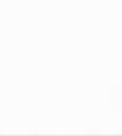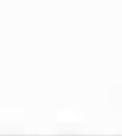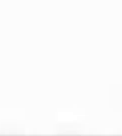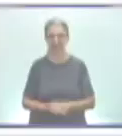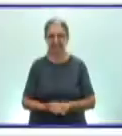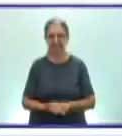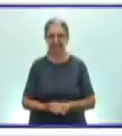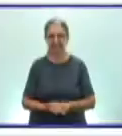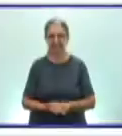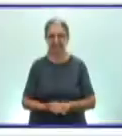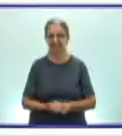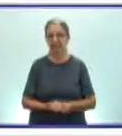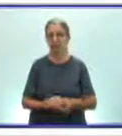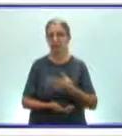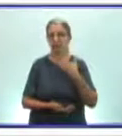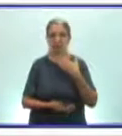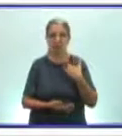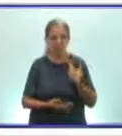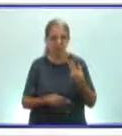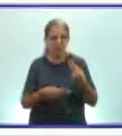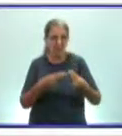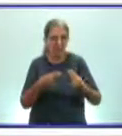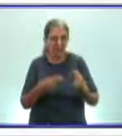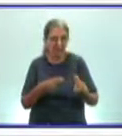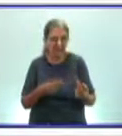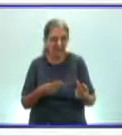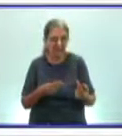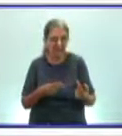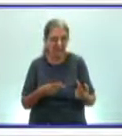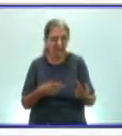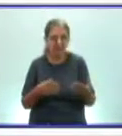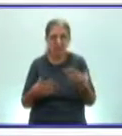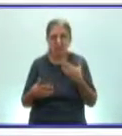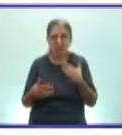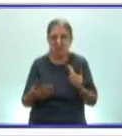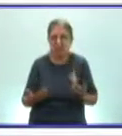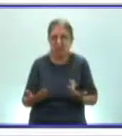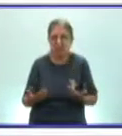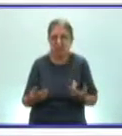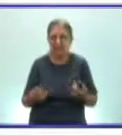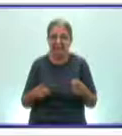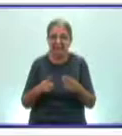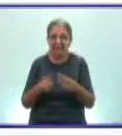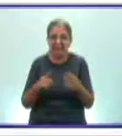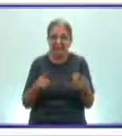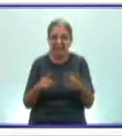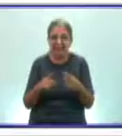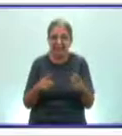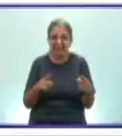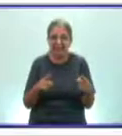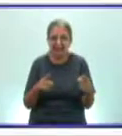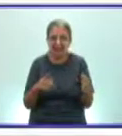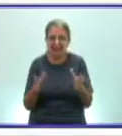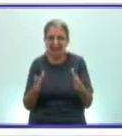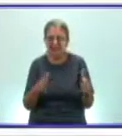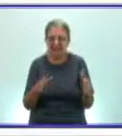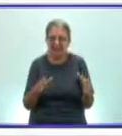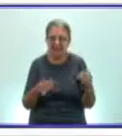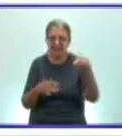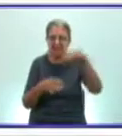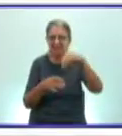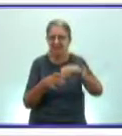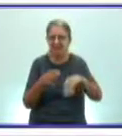¿En qué consiste el promedio? El promedio no es más que la medida de tendencia central conocida como